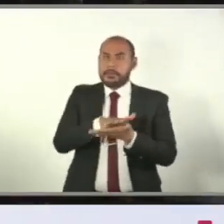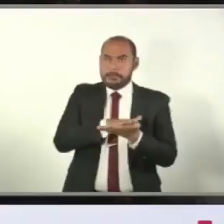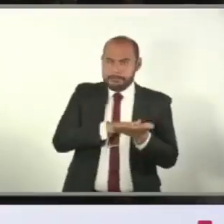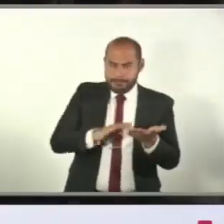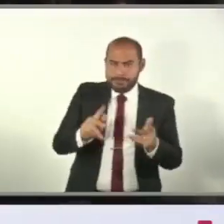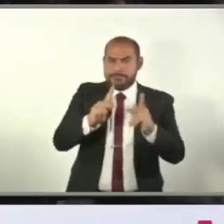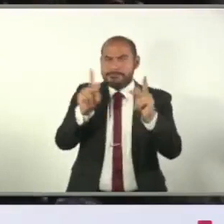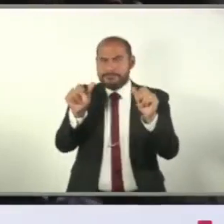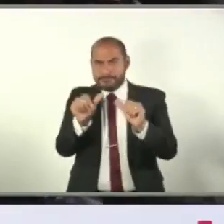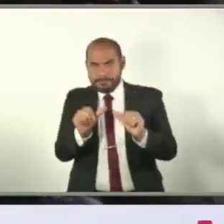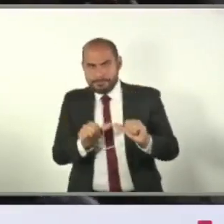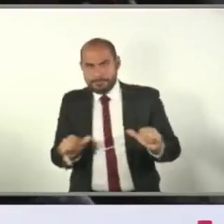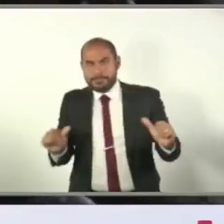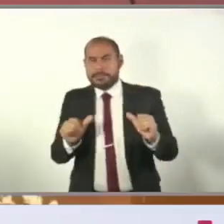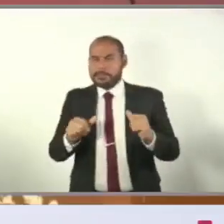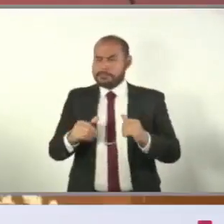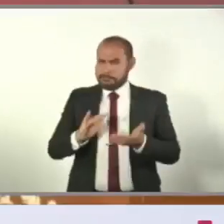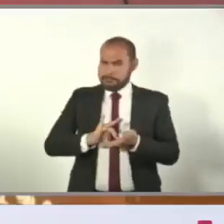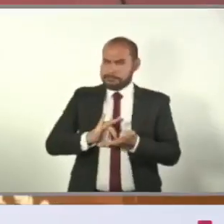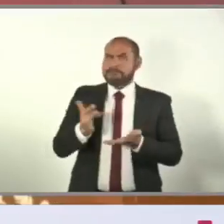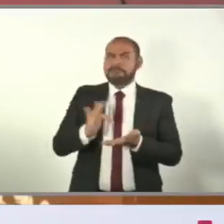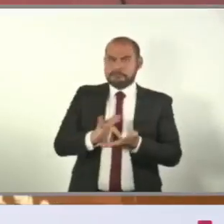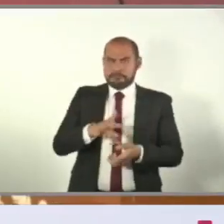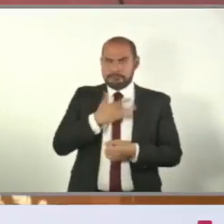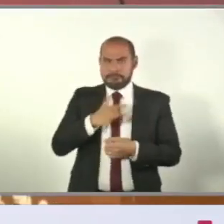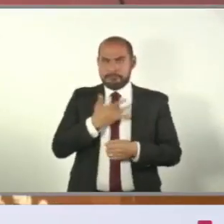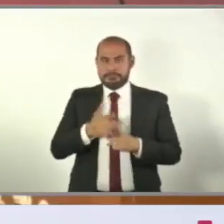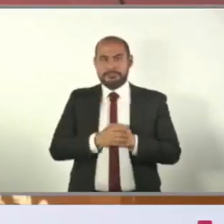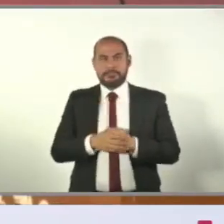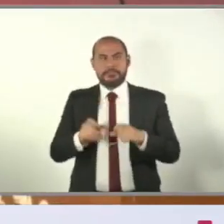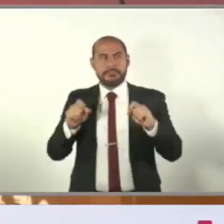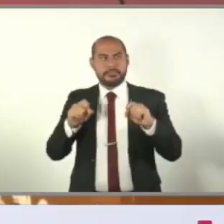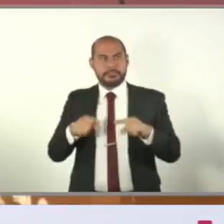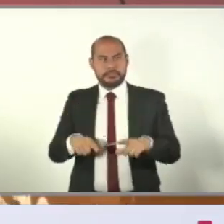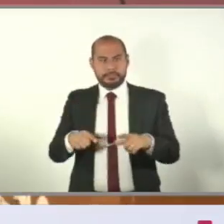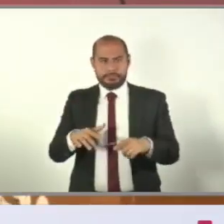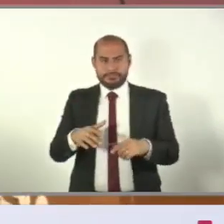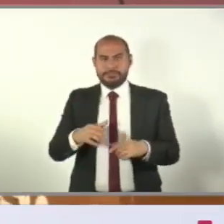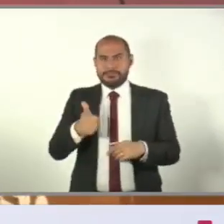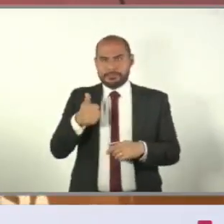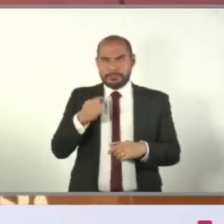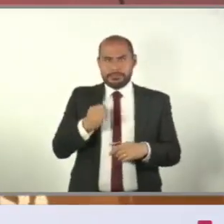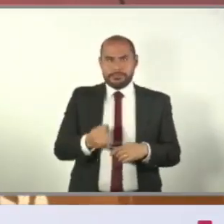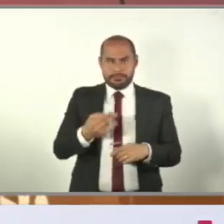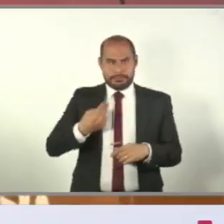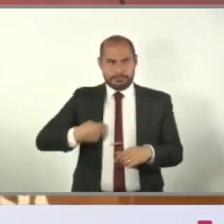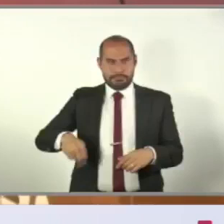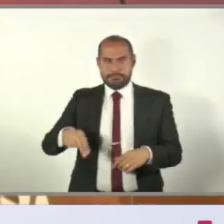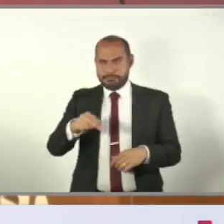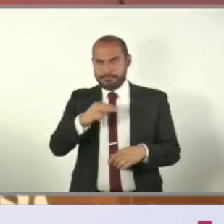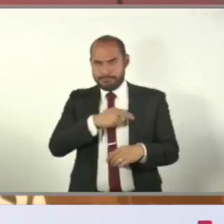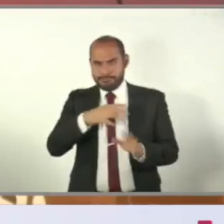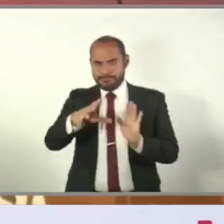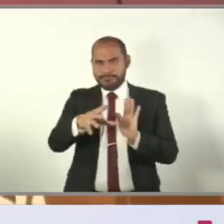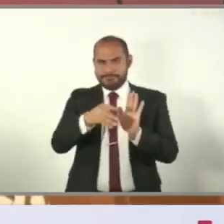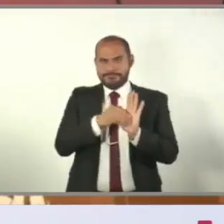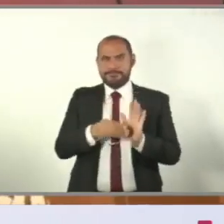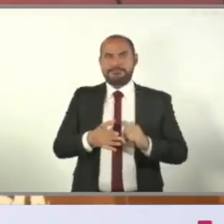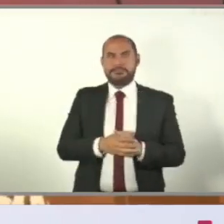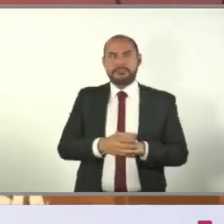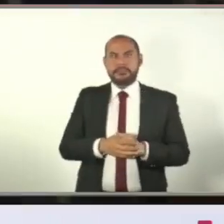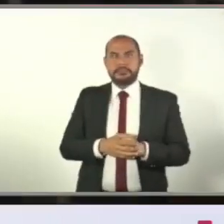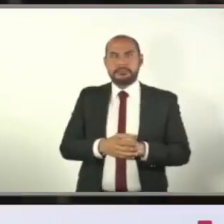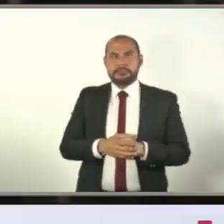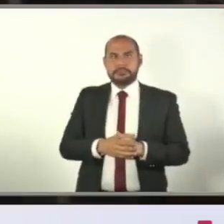la paz y la gratitud. Así ve San Pablo que debe ser nuestra vida y escuchemos con atención.